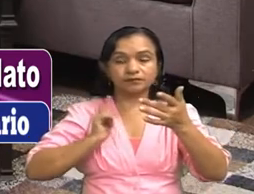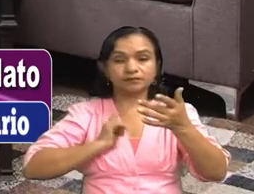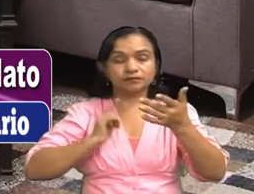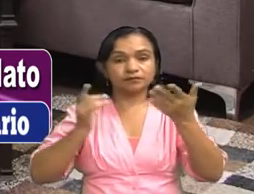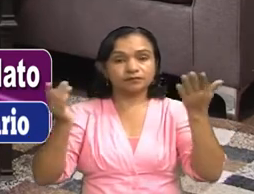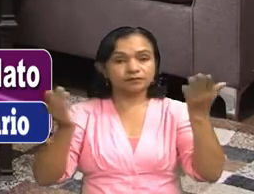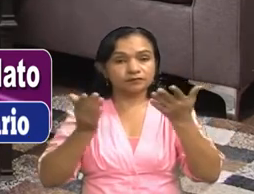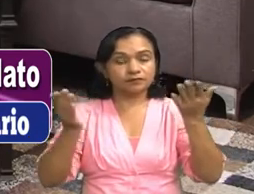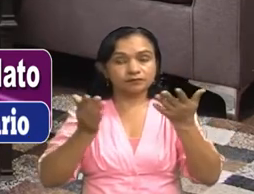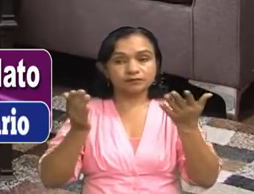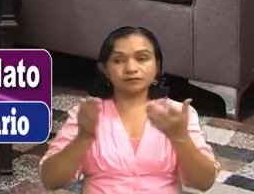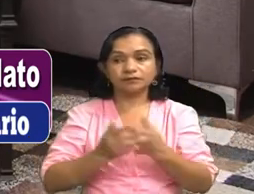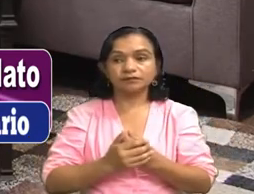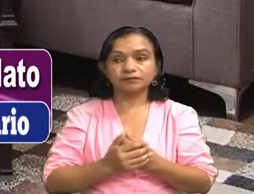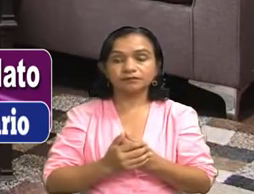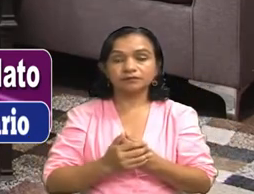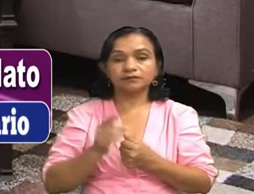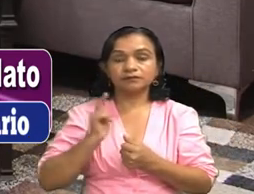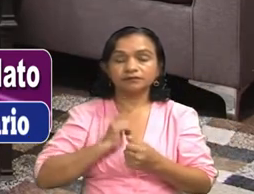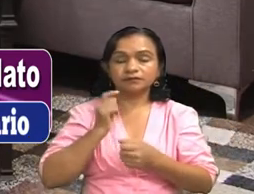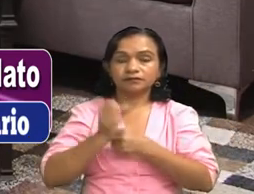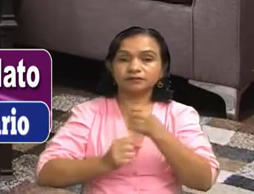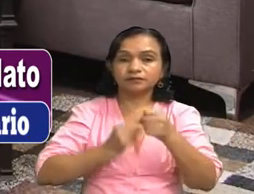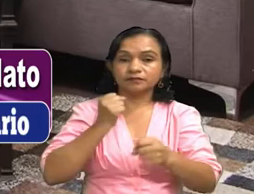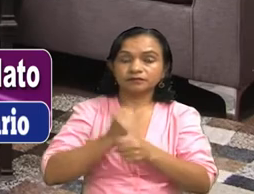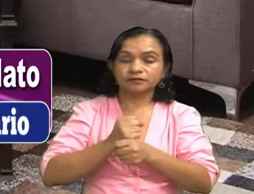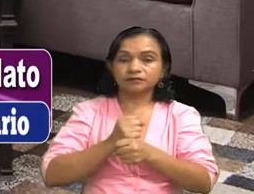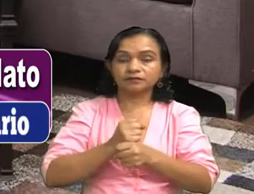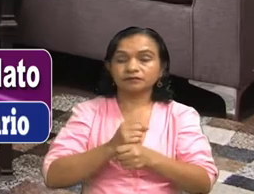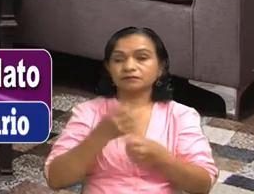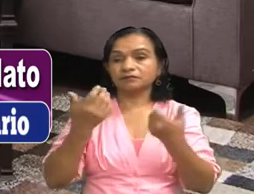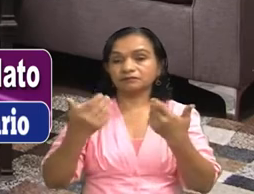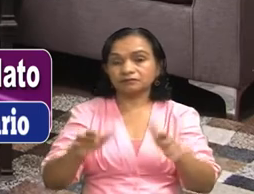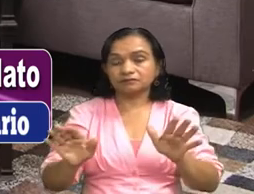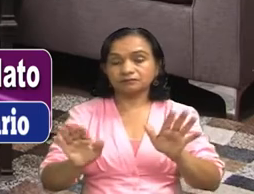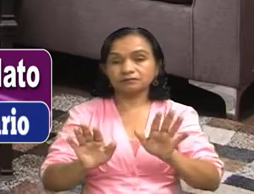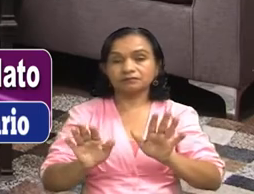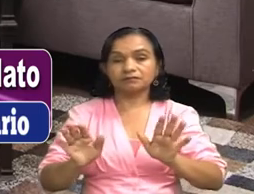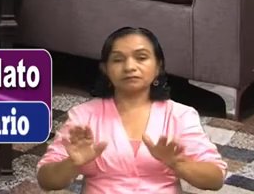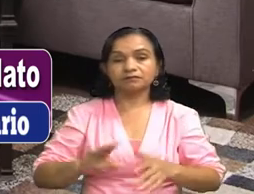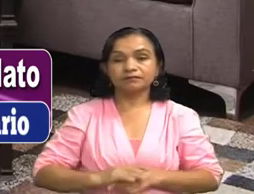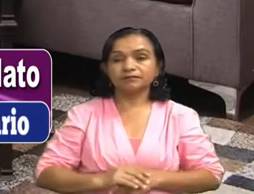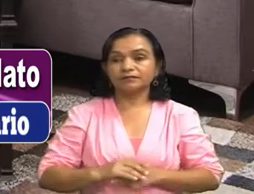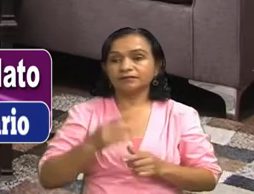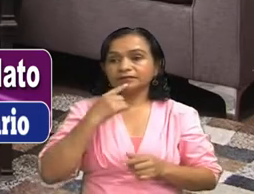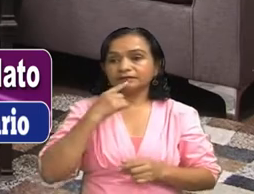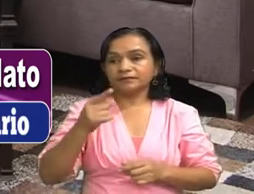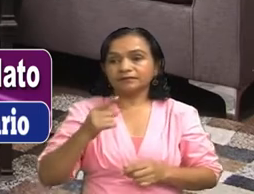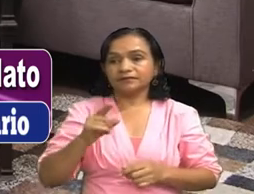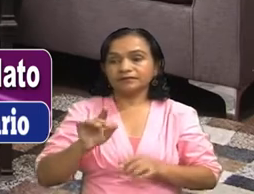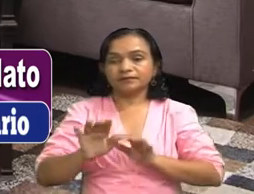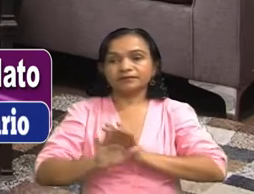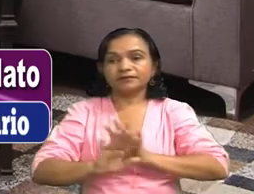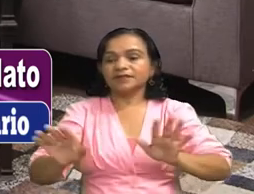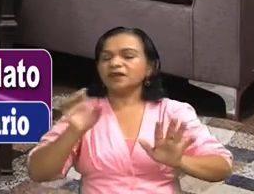técnicos... que tenían años de estar por ahí, o que ya estaban, como dicen, ya lo sacamos porque se hizo viejo.